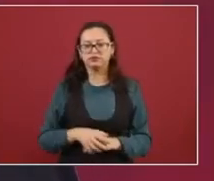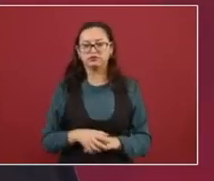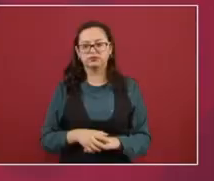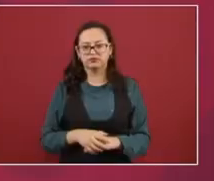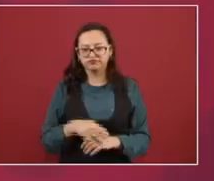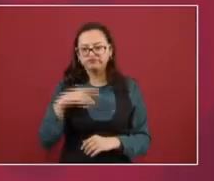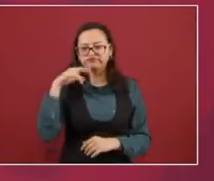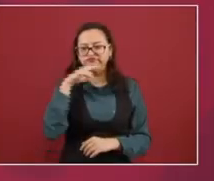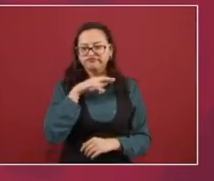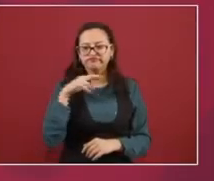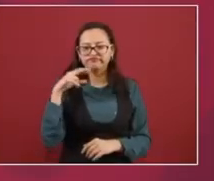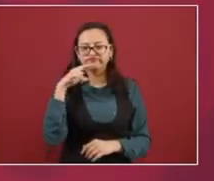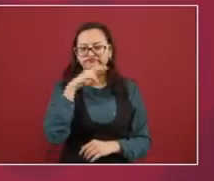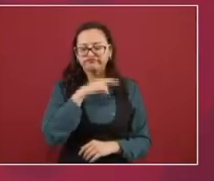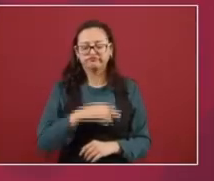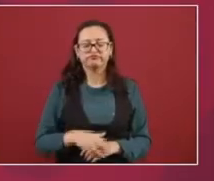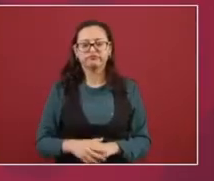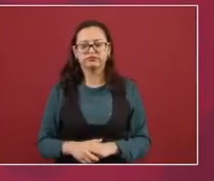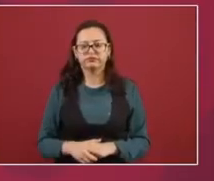pronto.